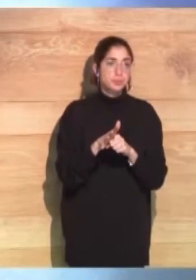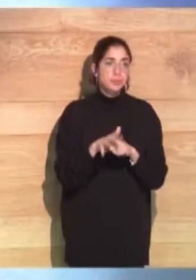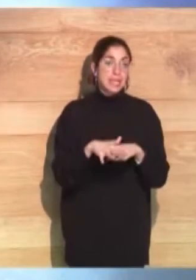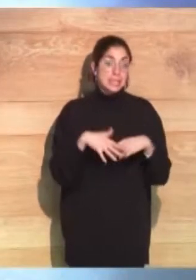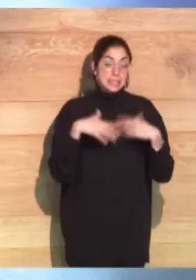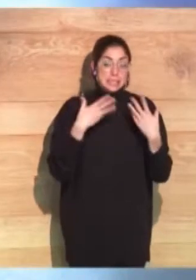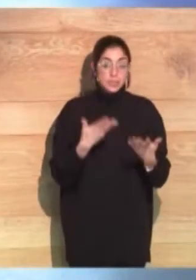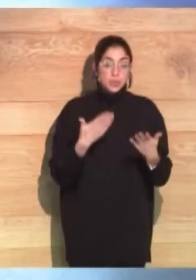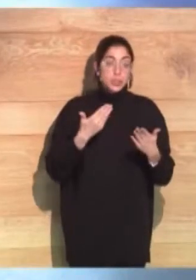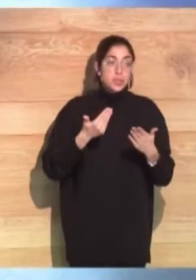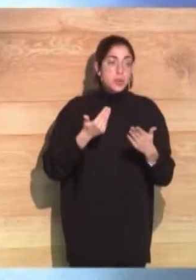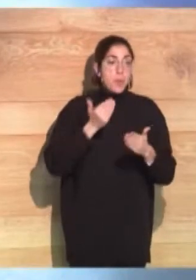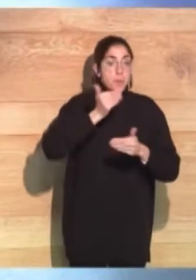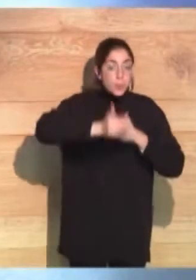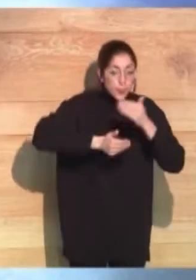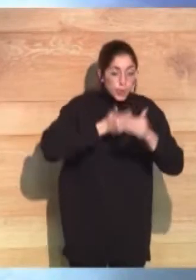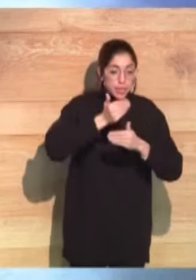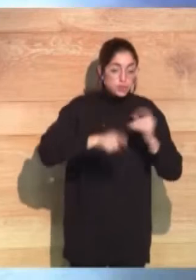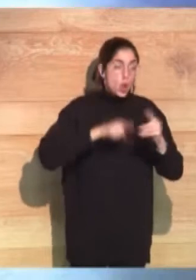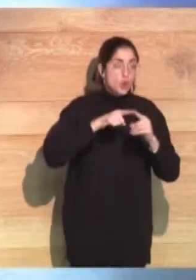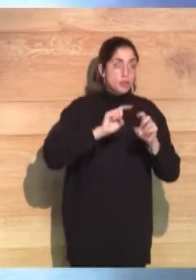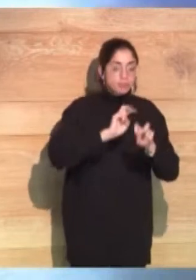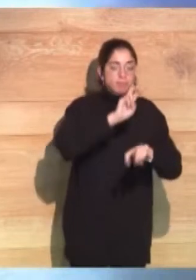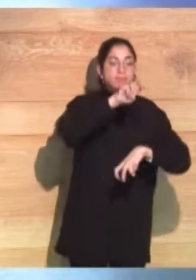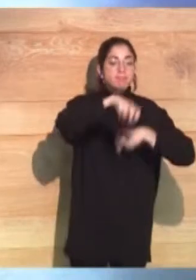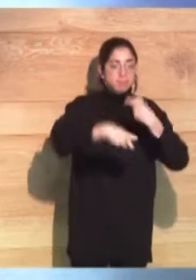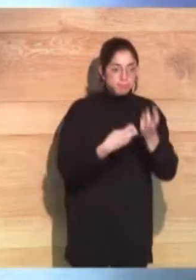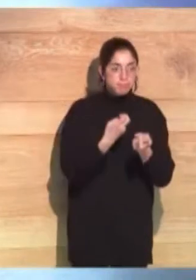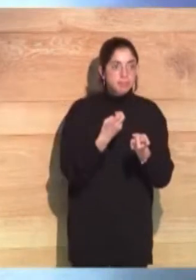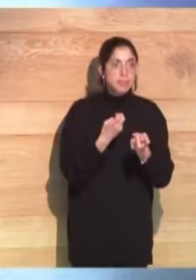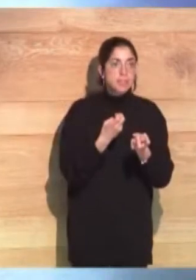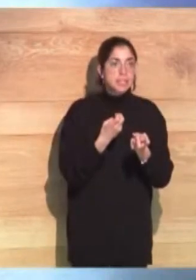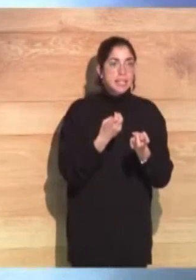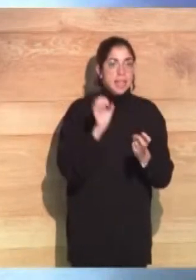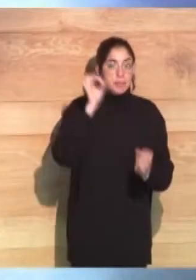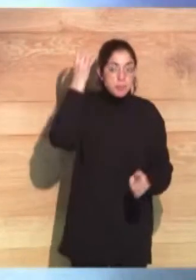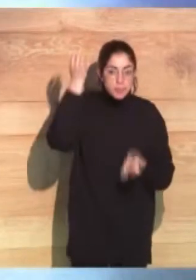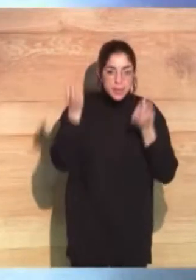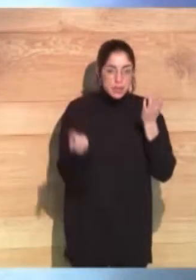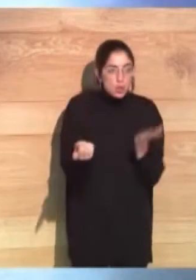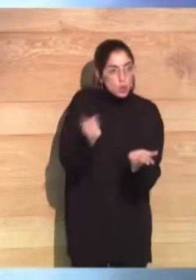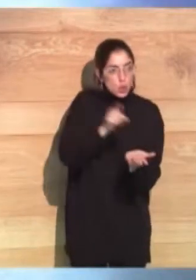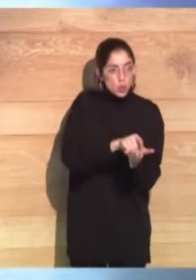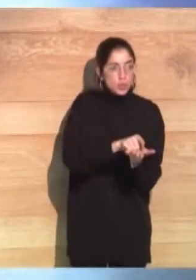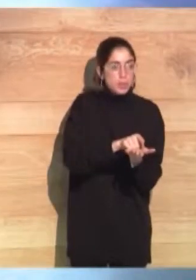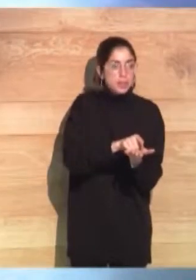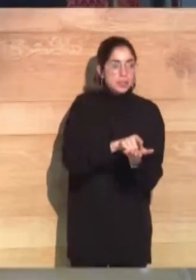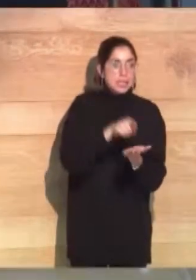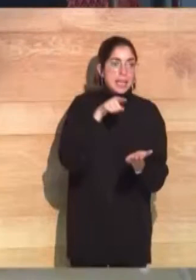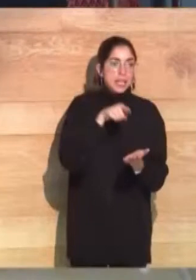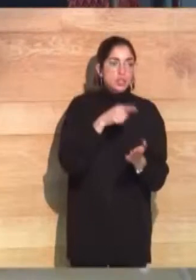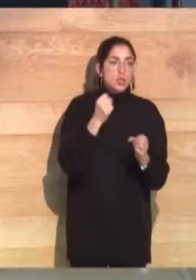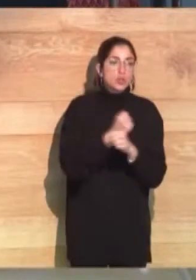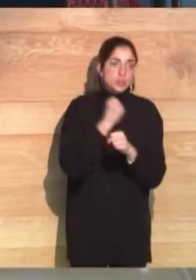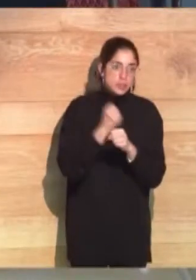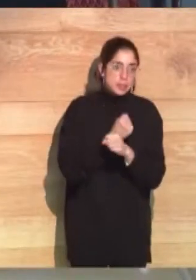Así que estos procesos de reconstrucción, de reinvención, es un trabajo